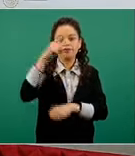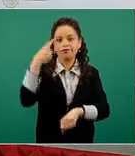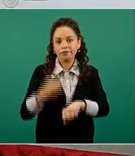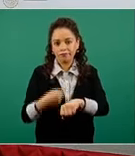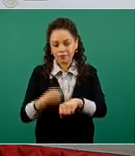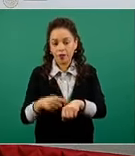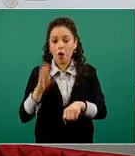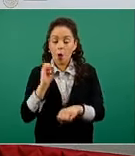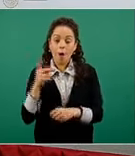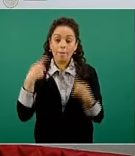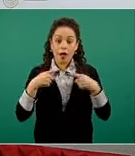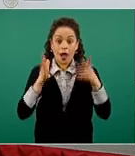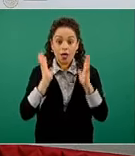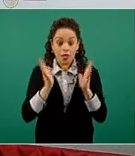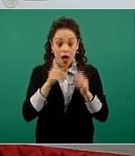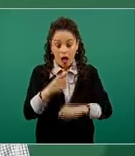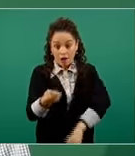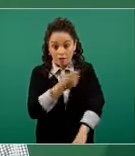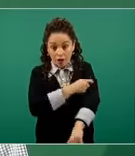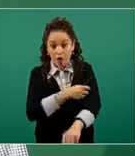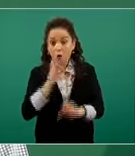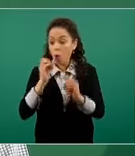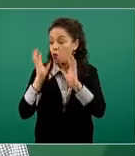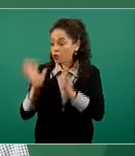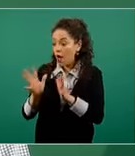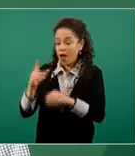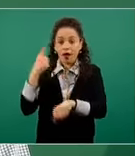se enfermaron, y entonces todos juntos poder